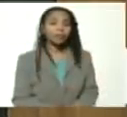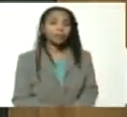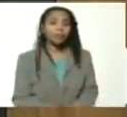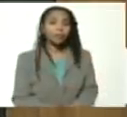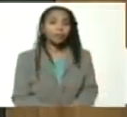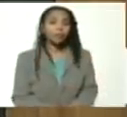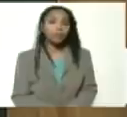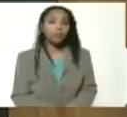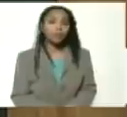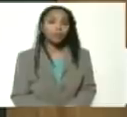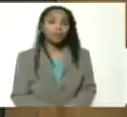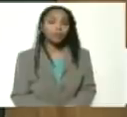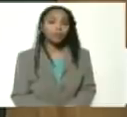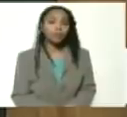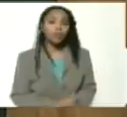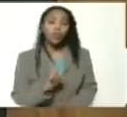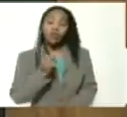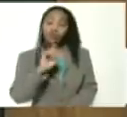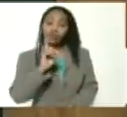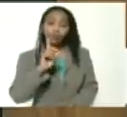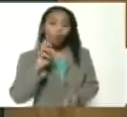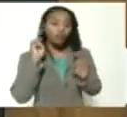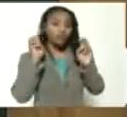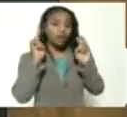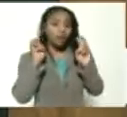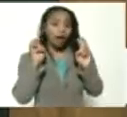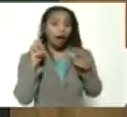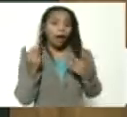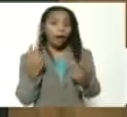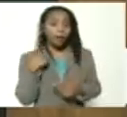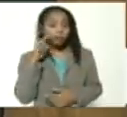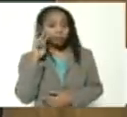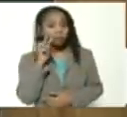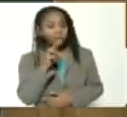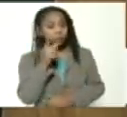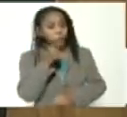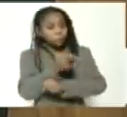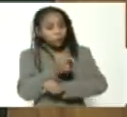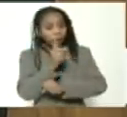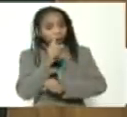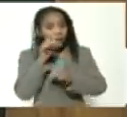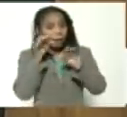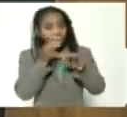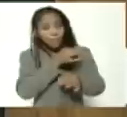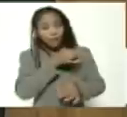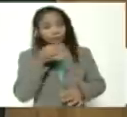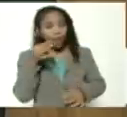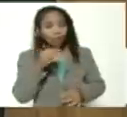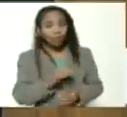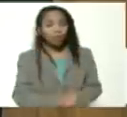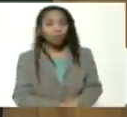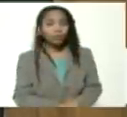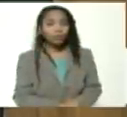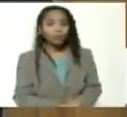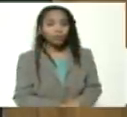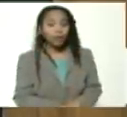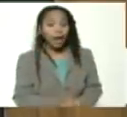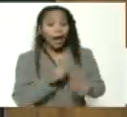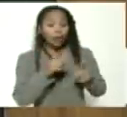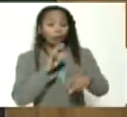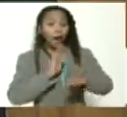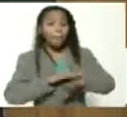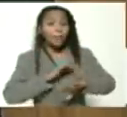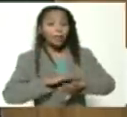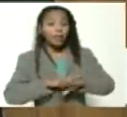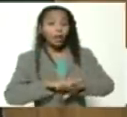No es un hecho que debemos ver excepcional. Esto que he mencionado